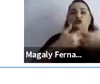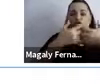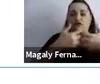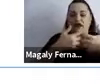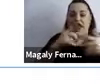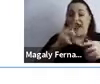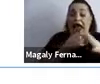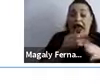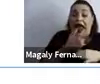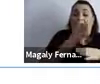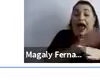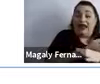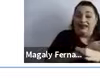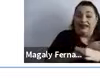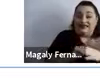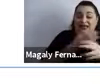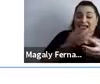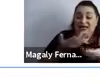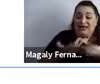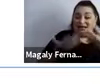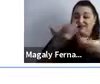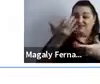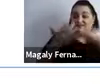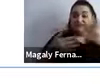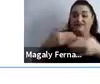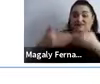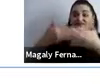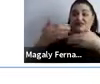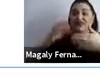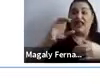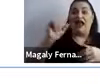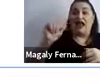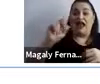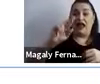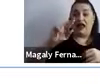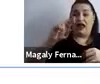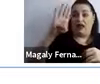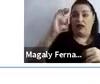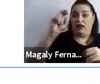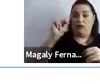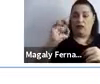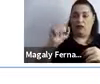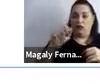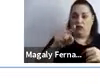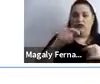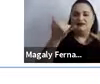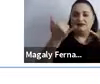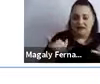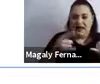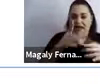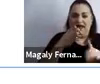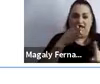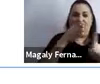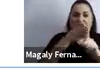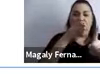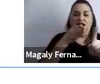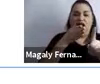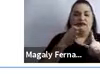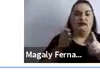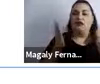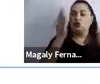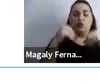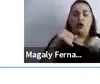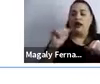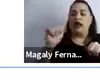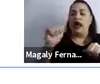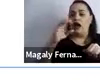antes de empezar a quemar carbón de forma masiva, era muy anecdótico. Prácticamente no había acúmulo